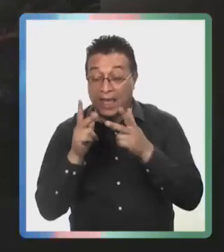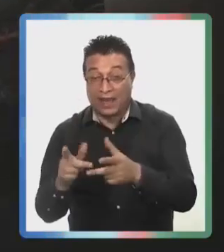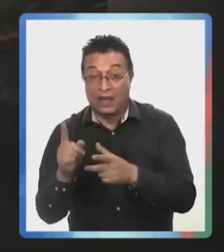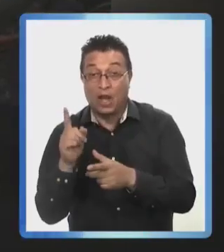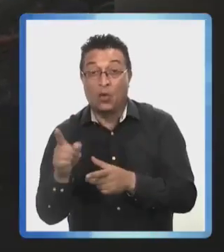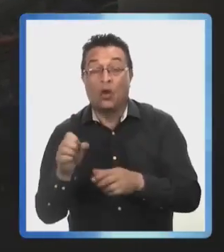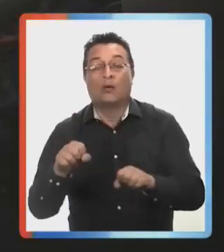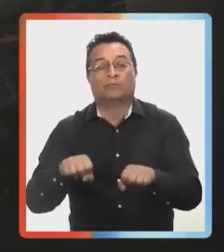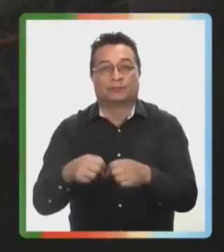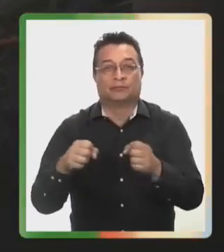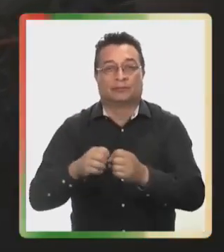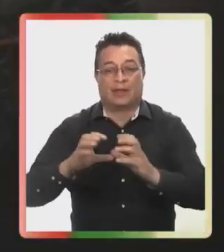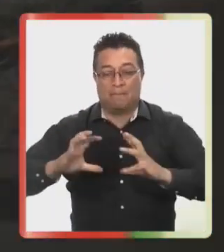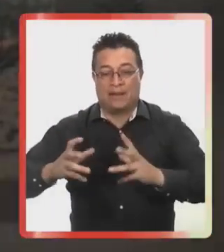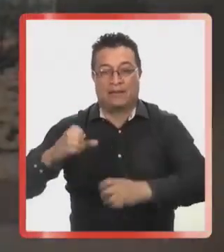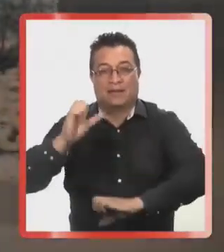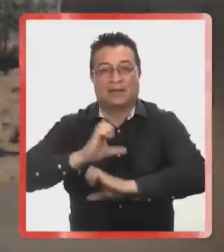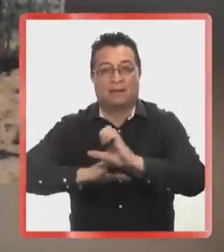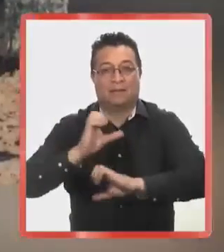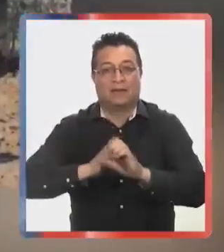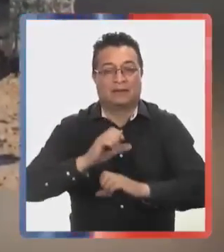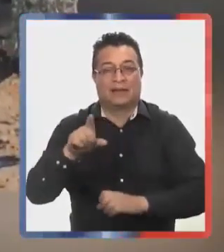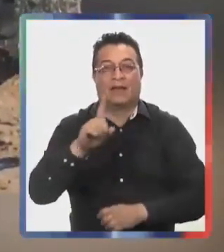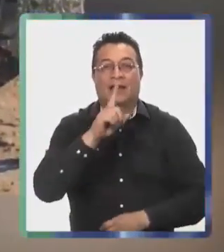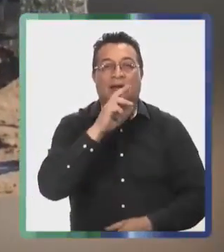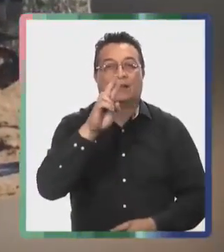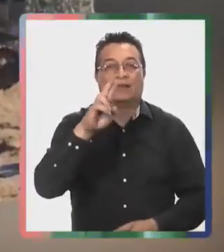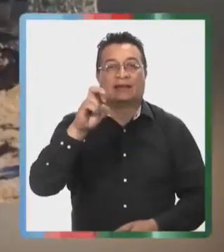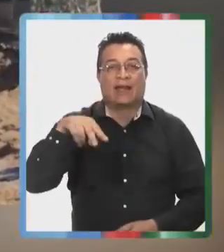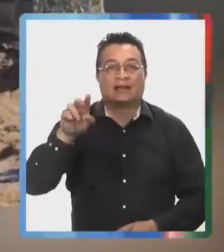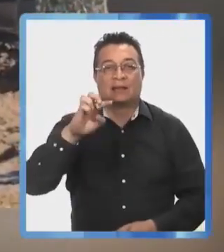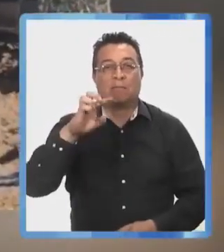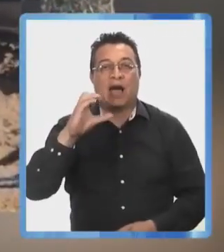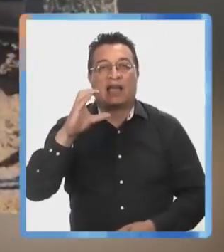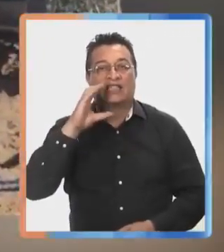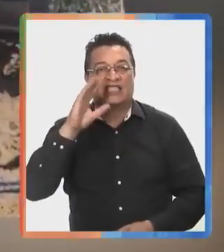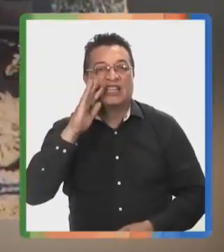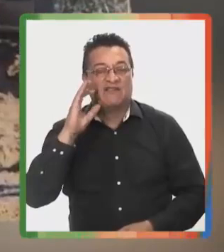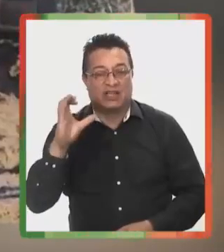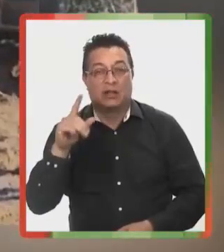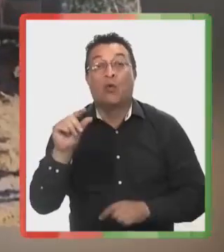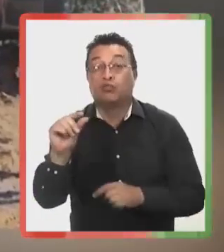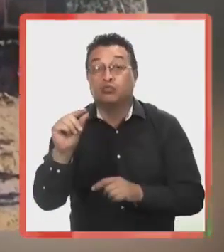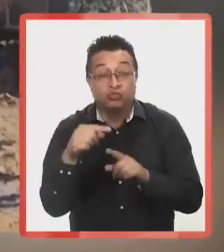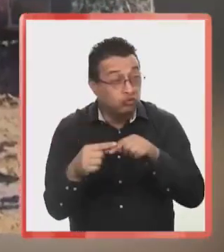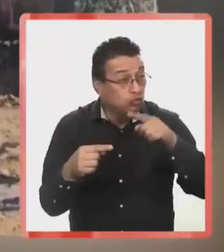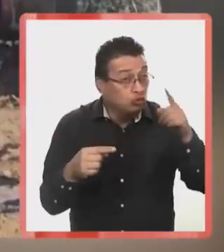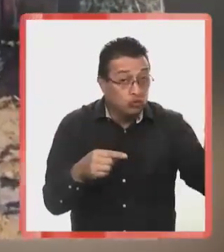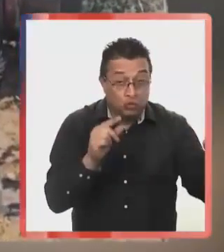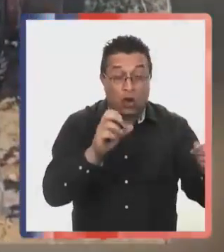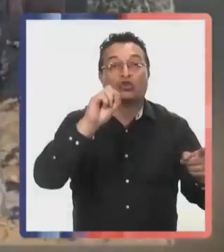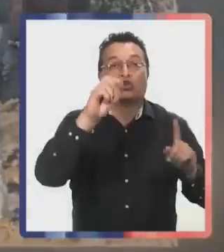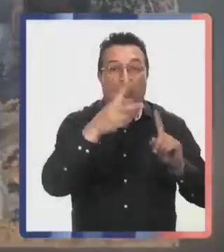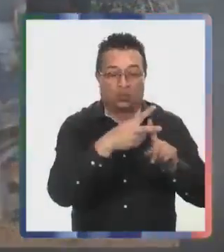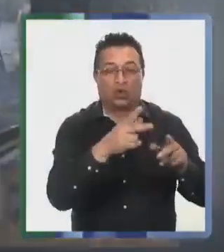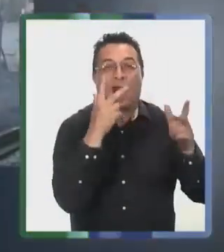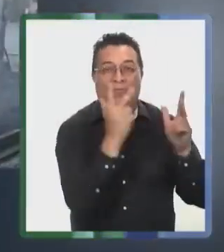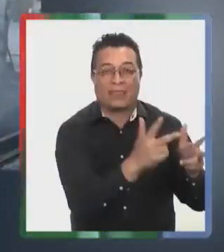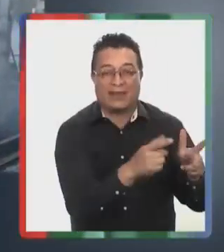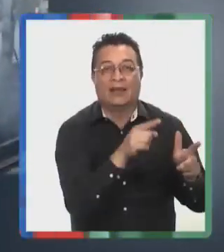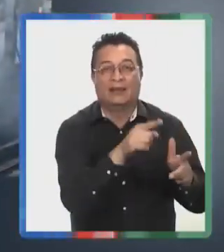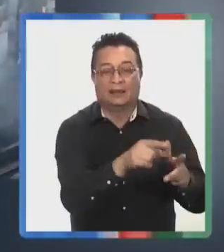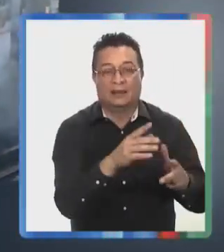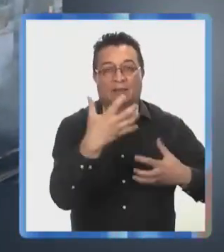de los ataques resultaron destruidas maquinarias de la empresa Transpacific, en tanto que a pocos segundos del lugar se produjo el